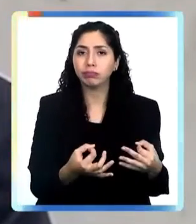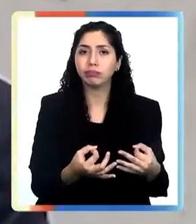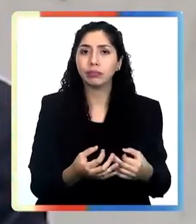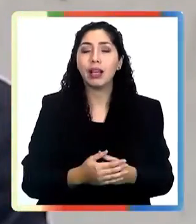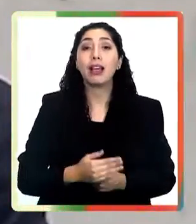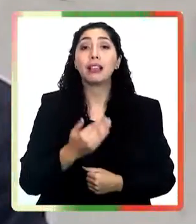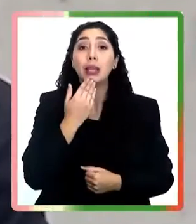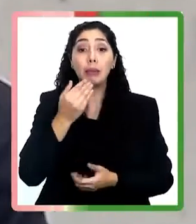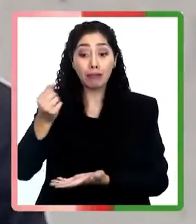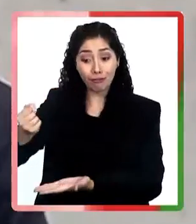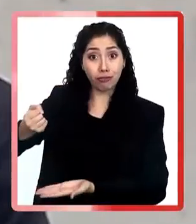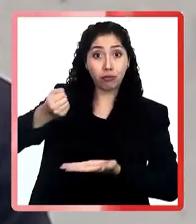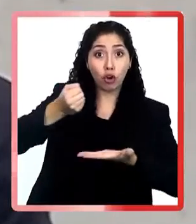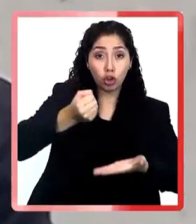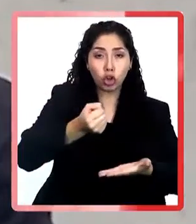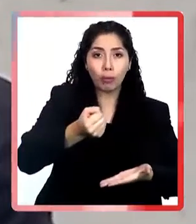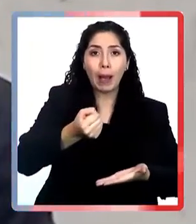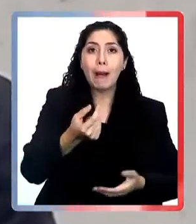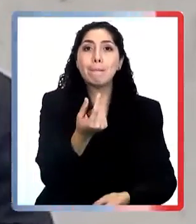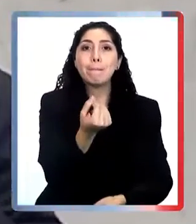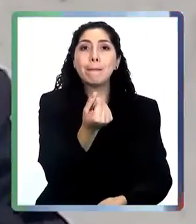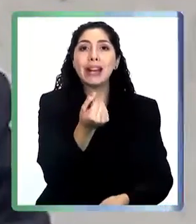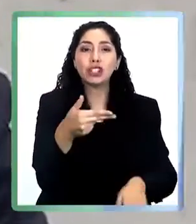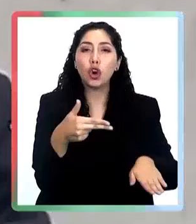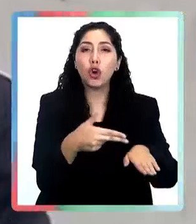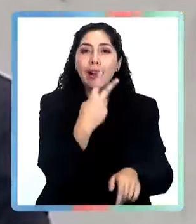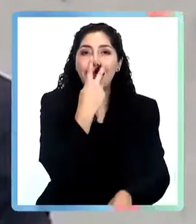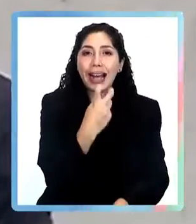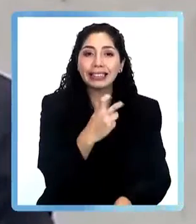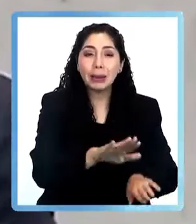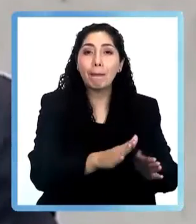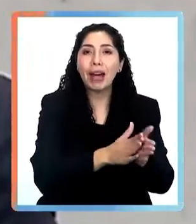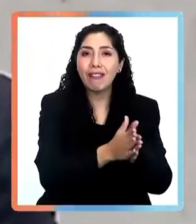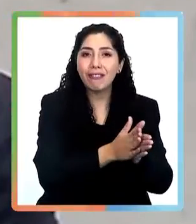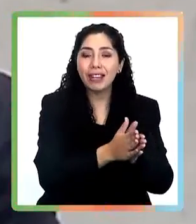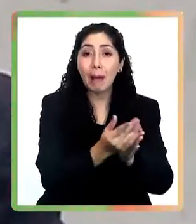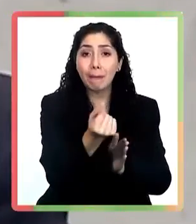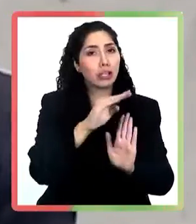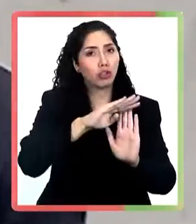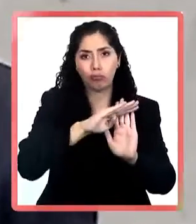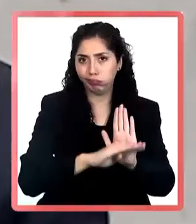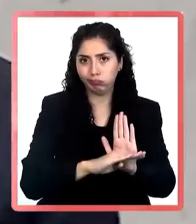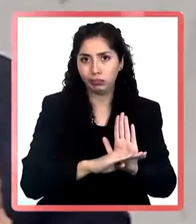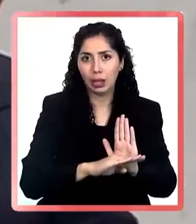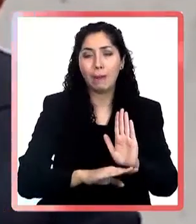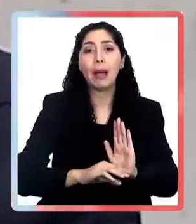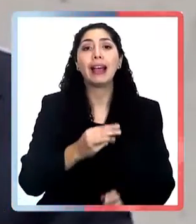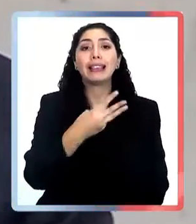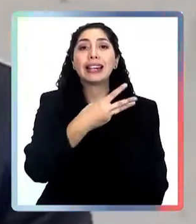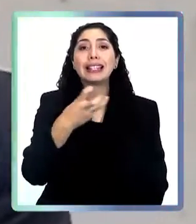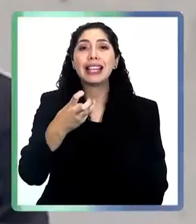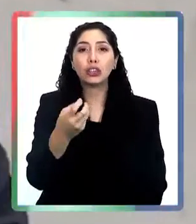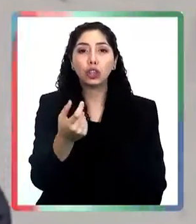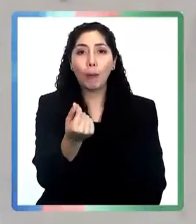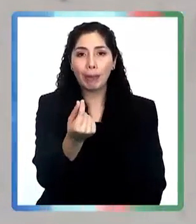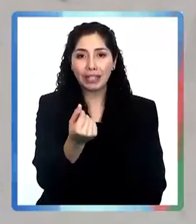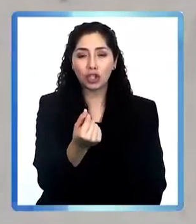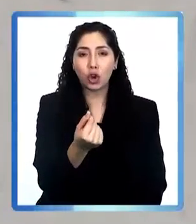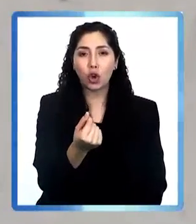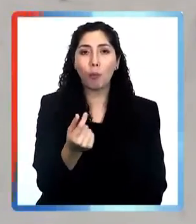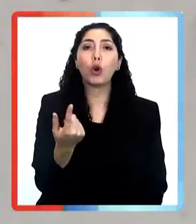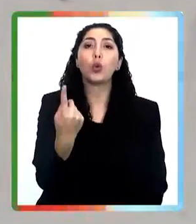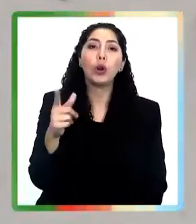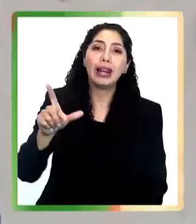fondos para la estadía para estabilizar el precio de la parafina disminuyendo su precio directamente en más de 300 pesos por litro lo que